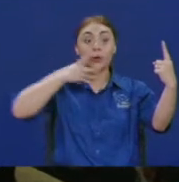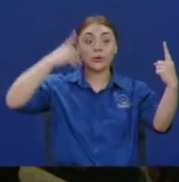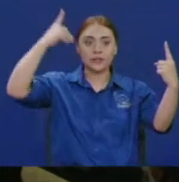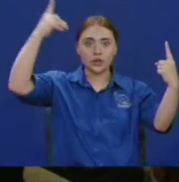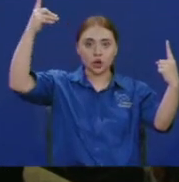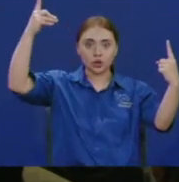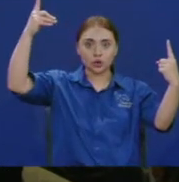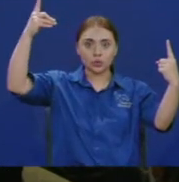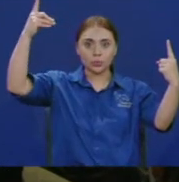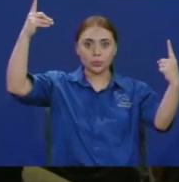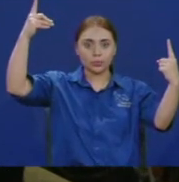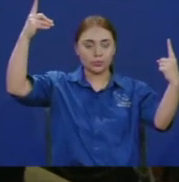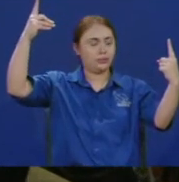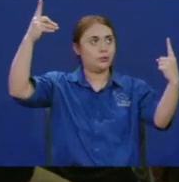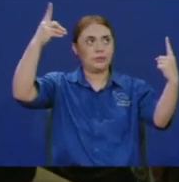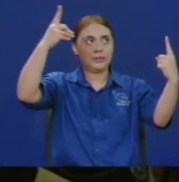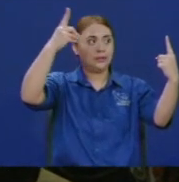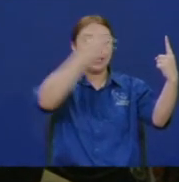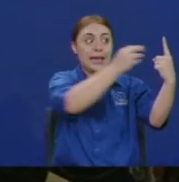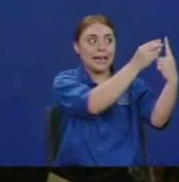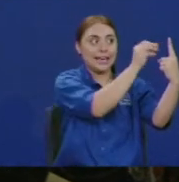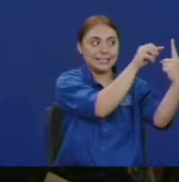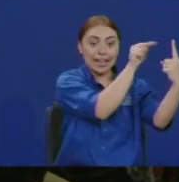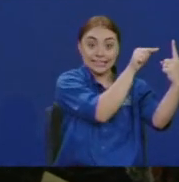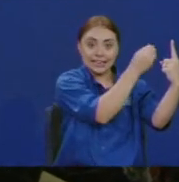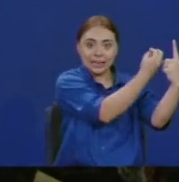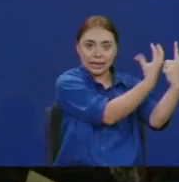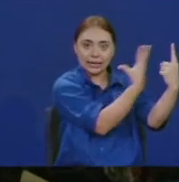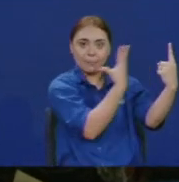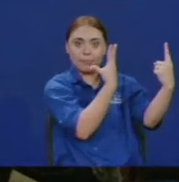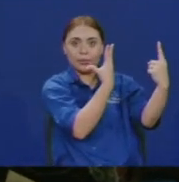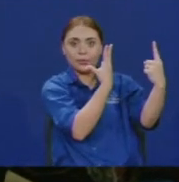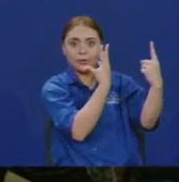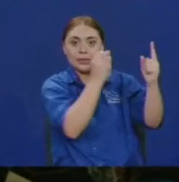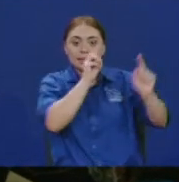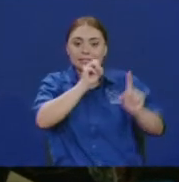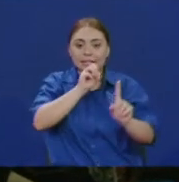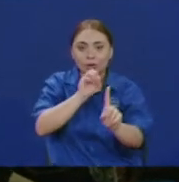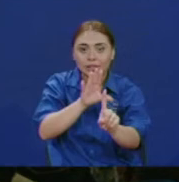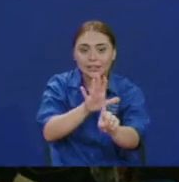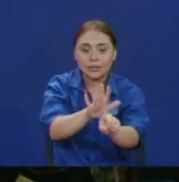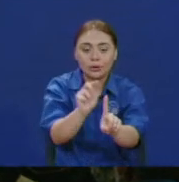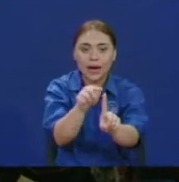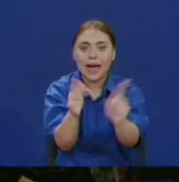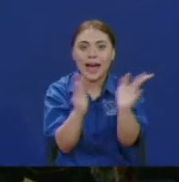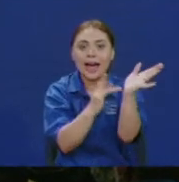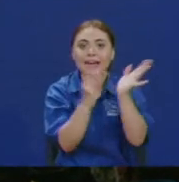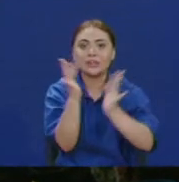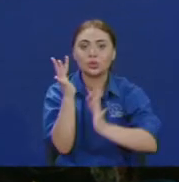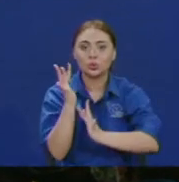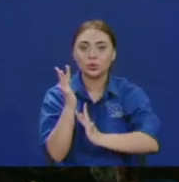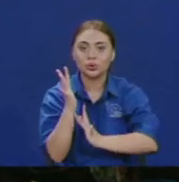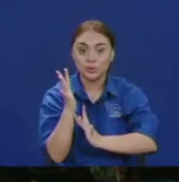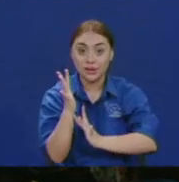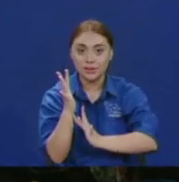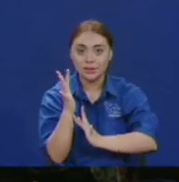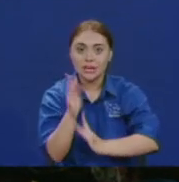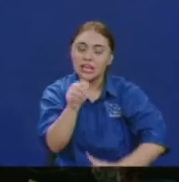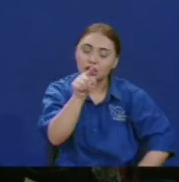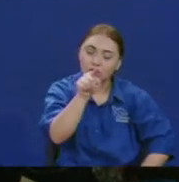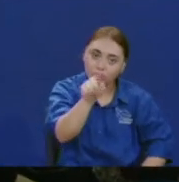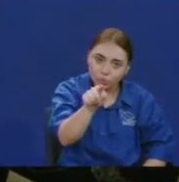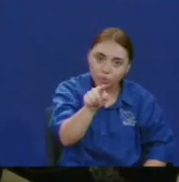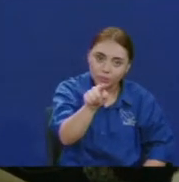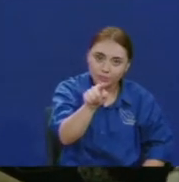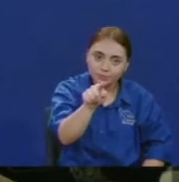se tenían que comer la cabeza del cordero. Y al comerse la cabeza del cordero, se estaban comiendo en figura para